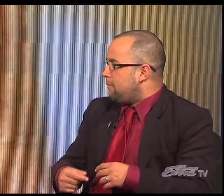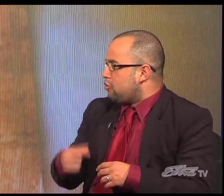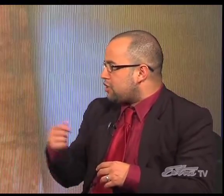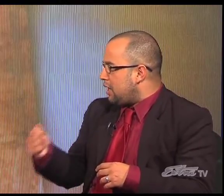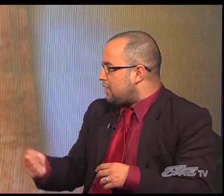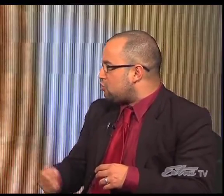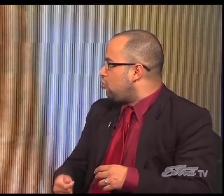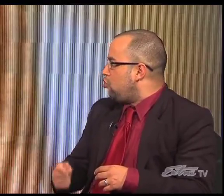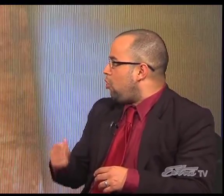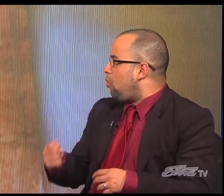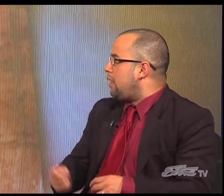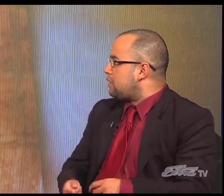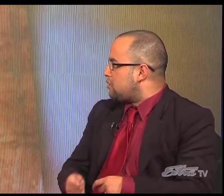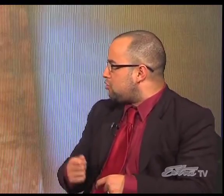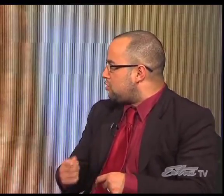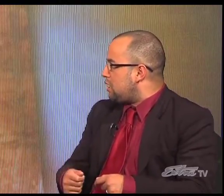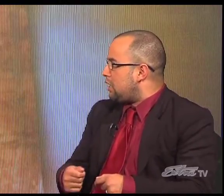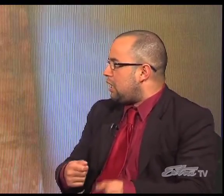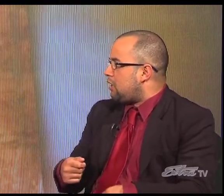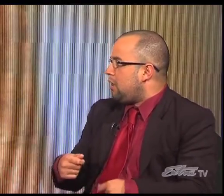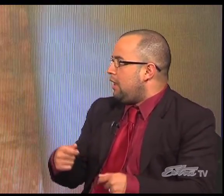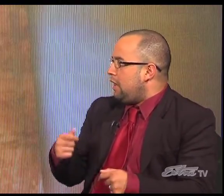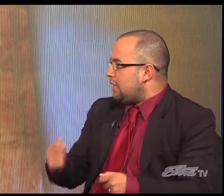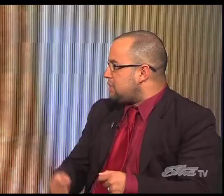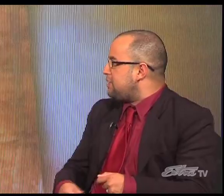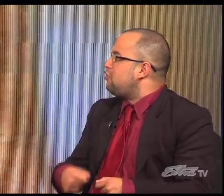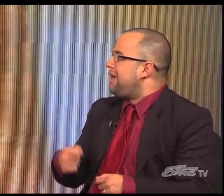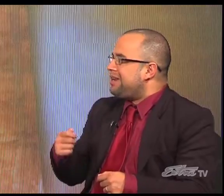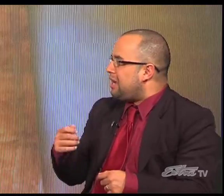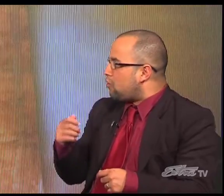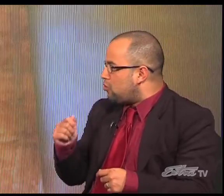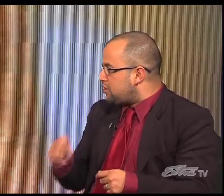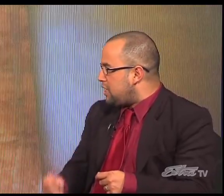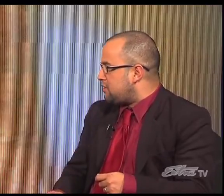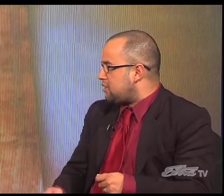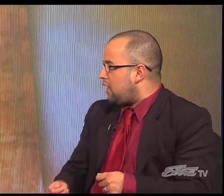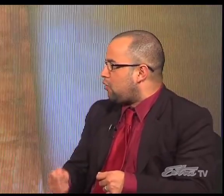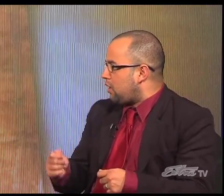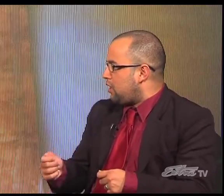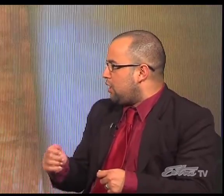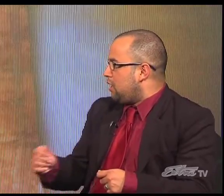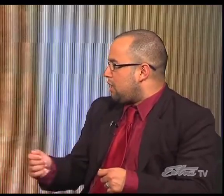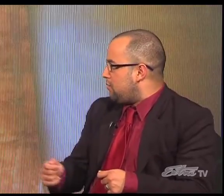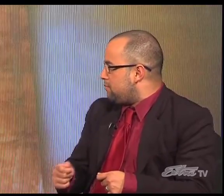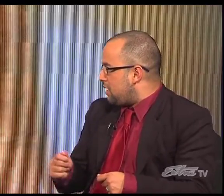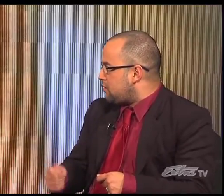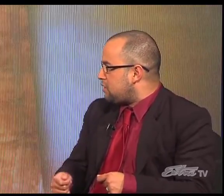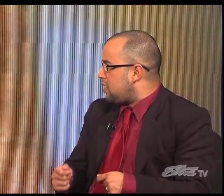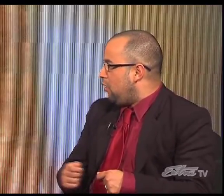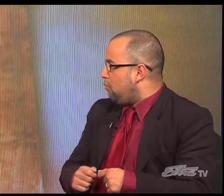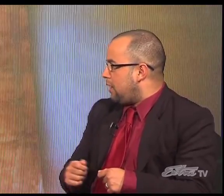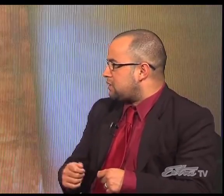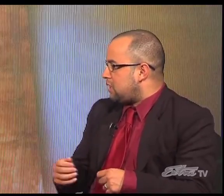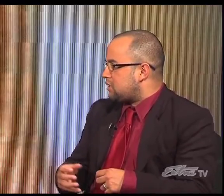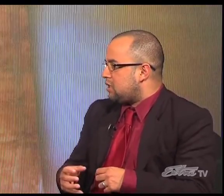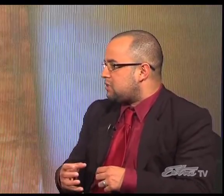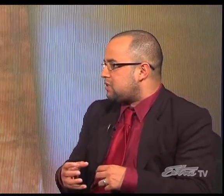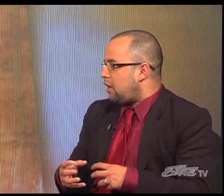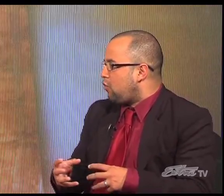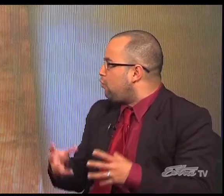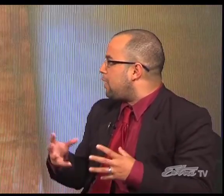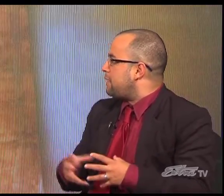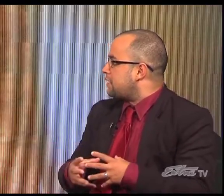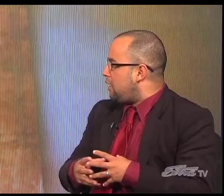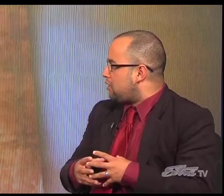sociedad mostrar esto no con la intención de generar lástima, sino de generar conciencia, algo que bien decía don Max, que